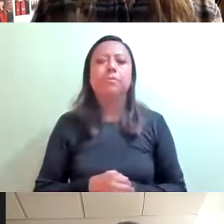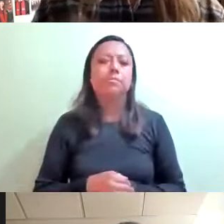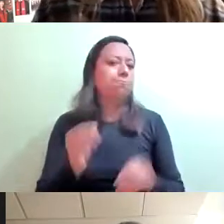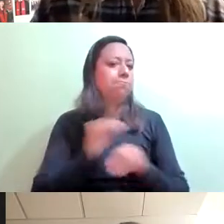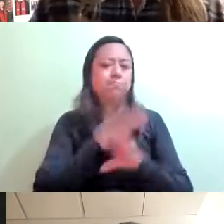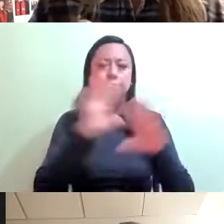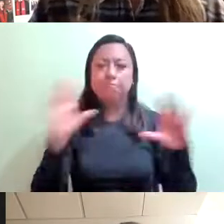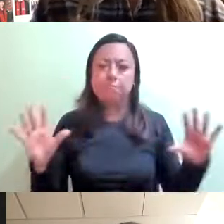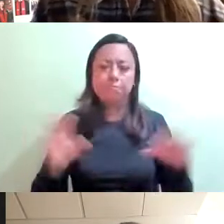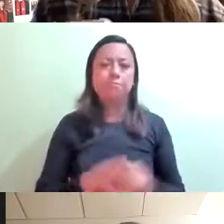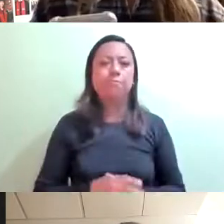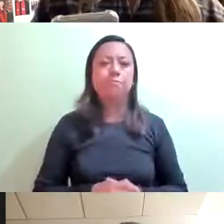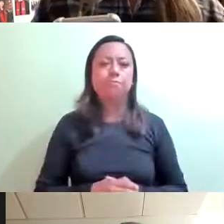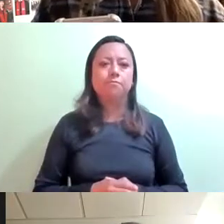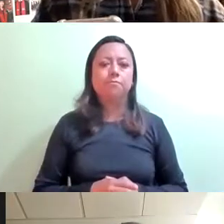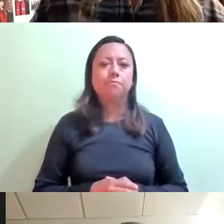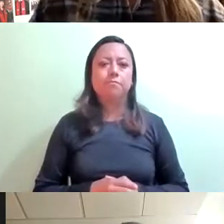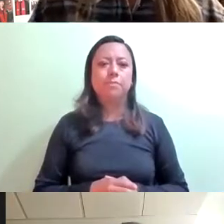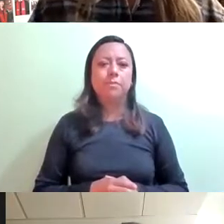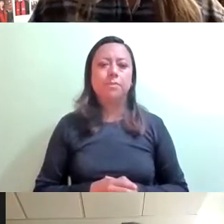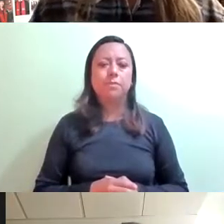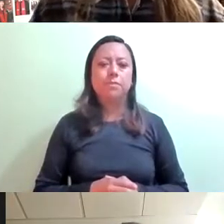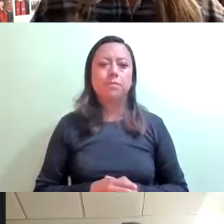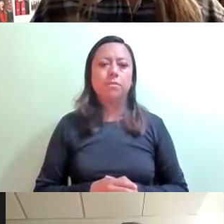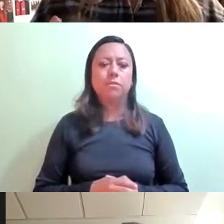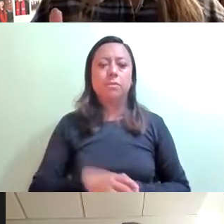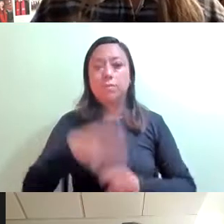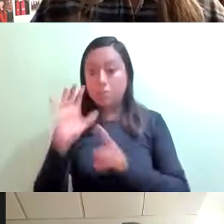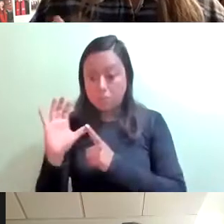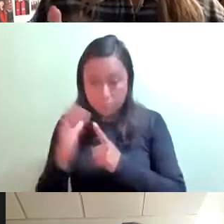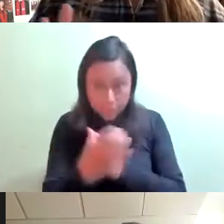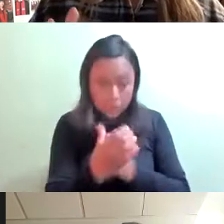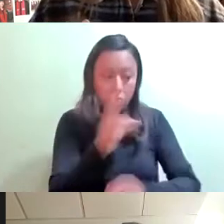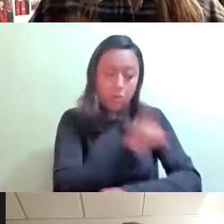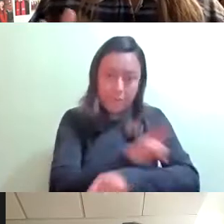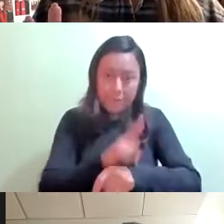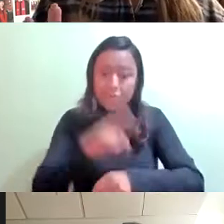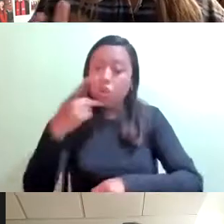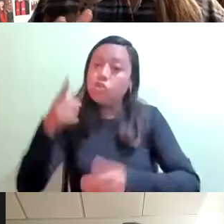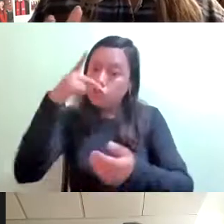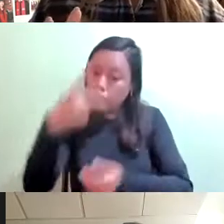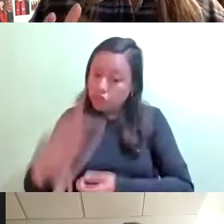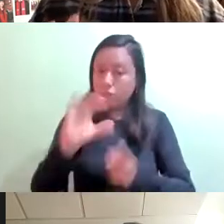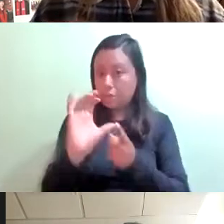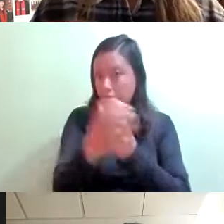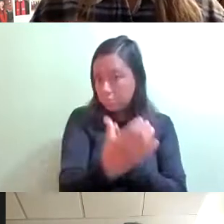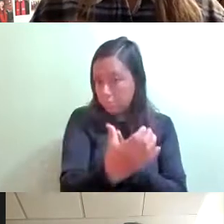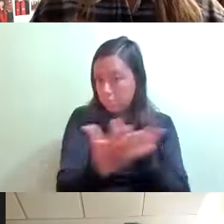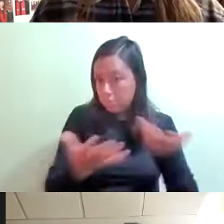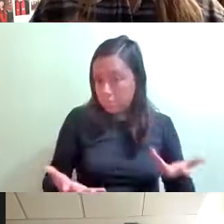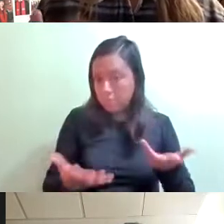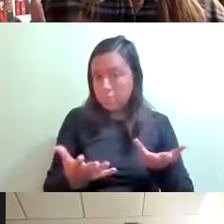Obviamente no hay ni comisión ni delegaciones de comisión con capacidad